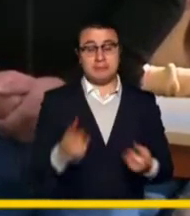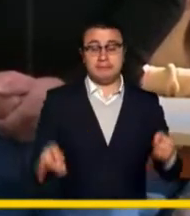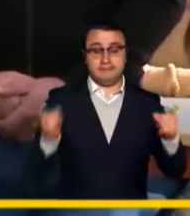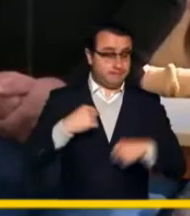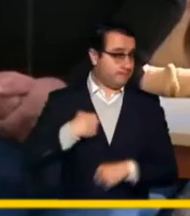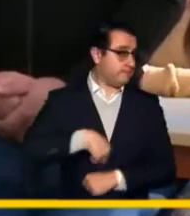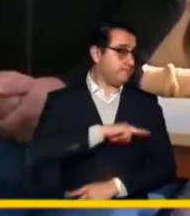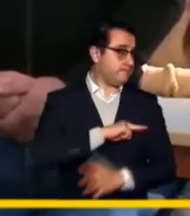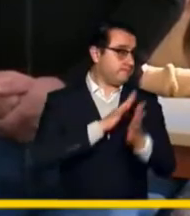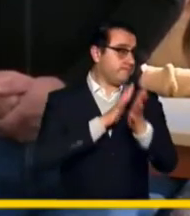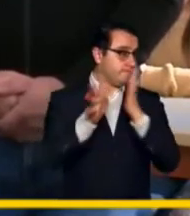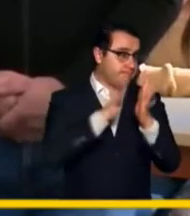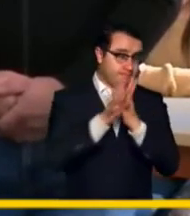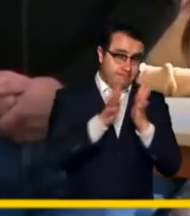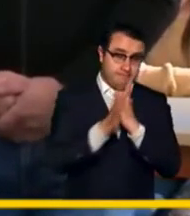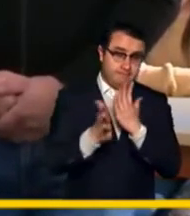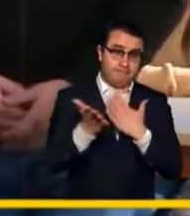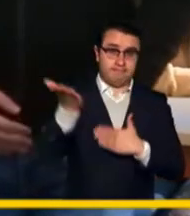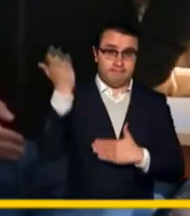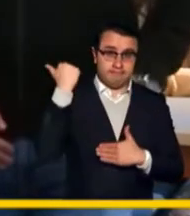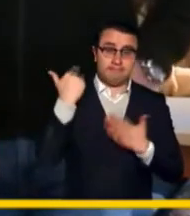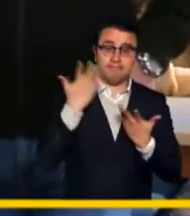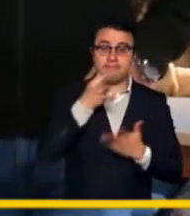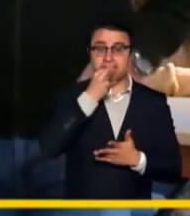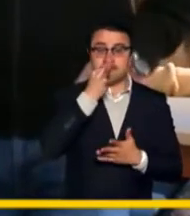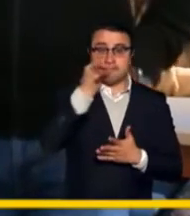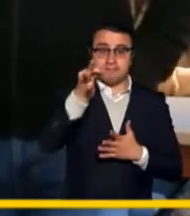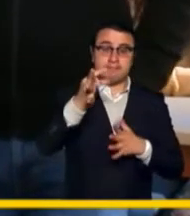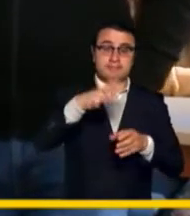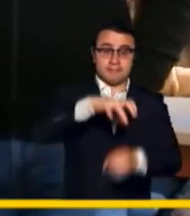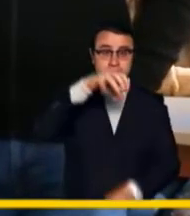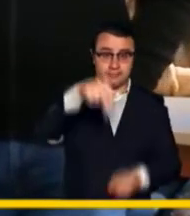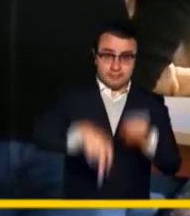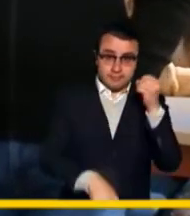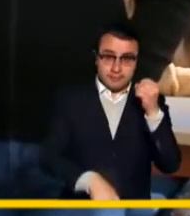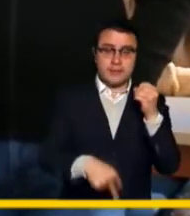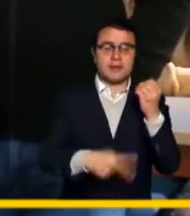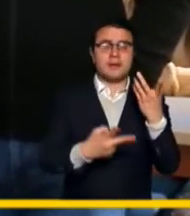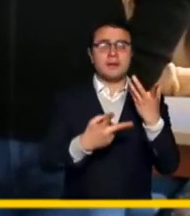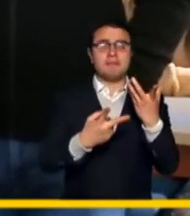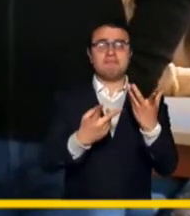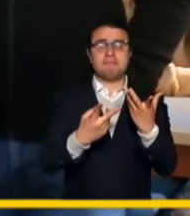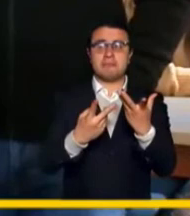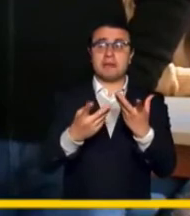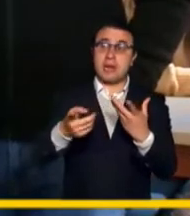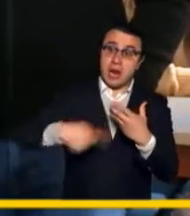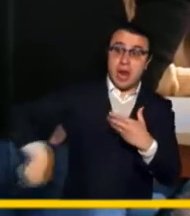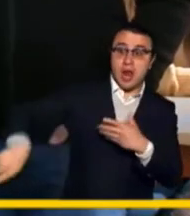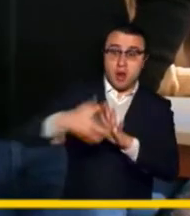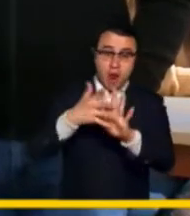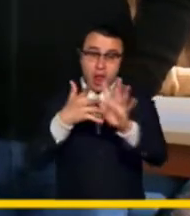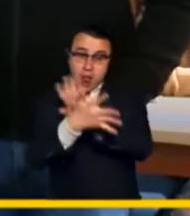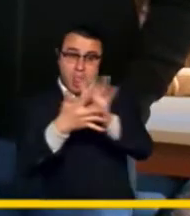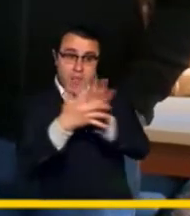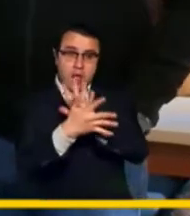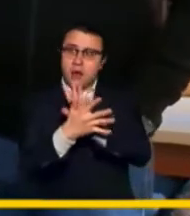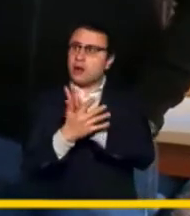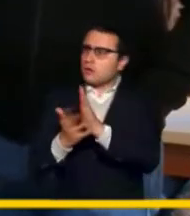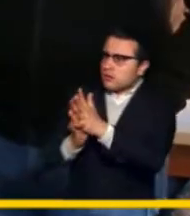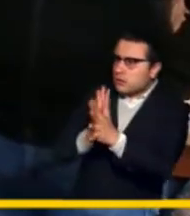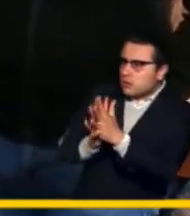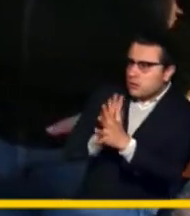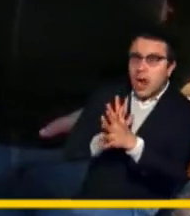hemos afirmado en los días anteriores, las denuncias de la ciudadanía, pago de recompensas si se da esa